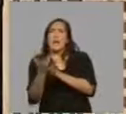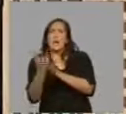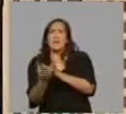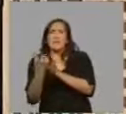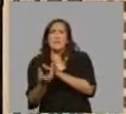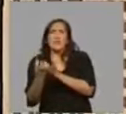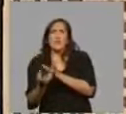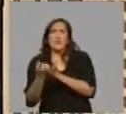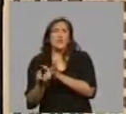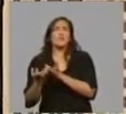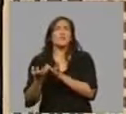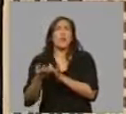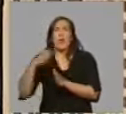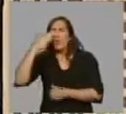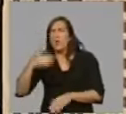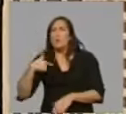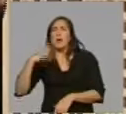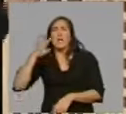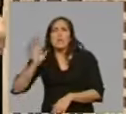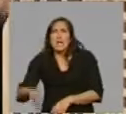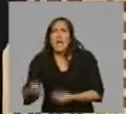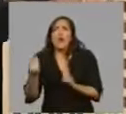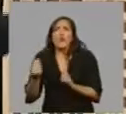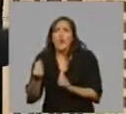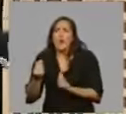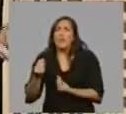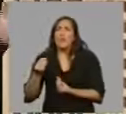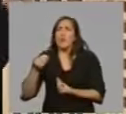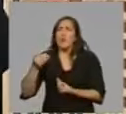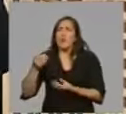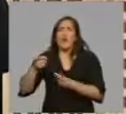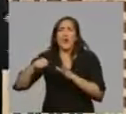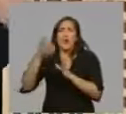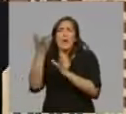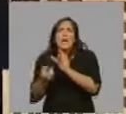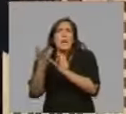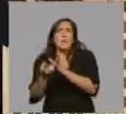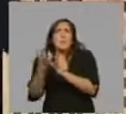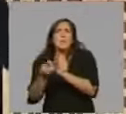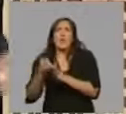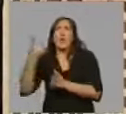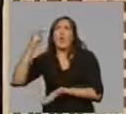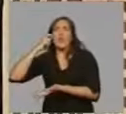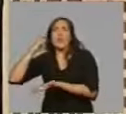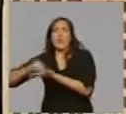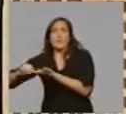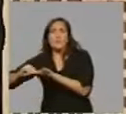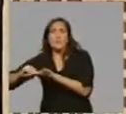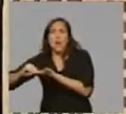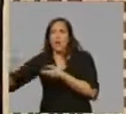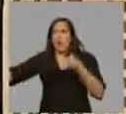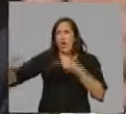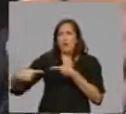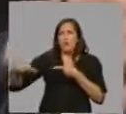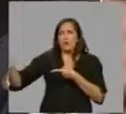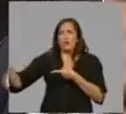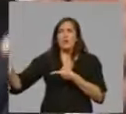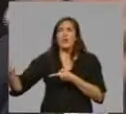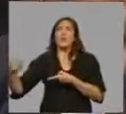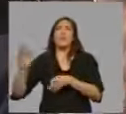y luego nos venimos a enterar cómo había sido llegada a esa grabación a través de un diputado de la oposición. Yo digo,